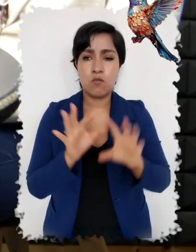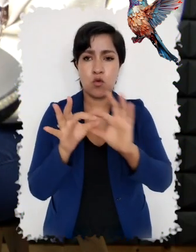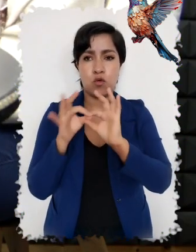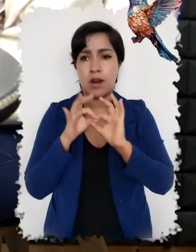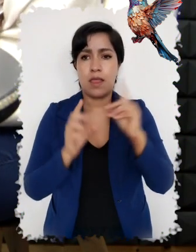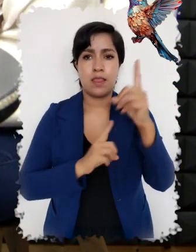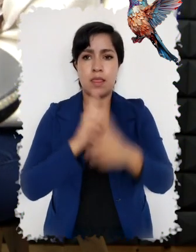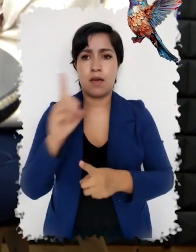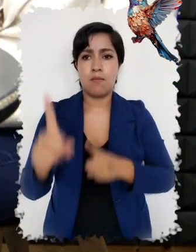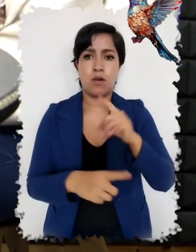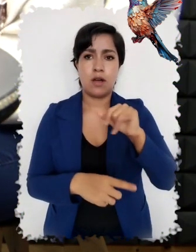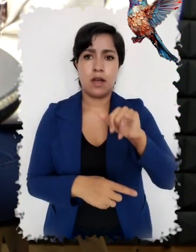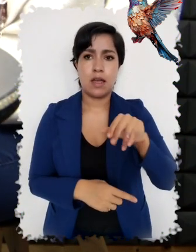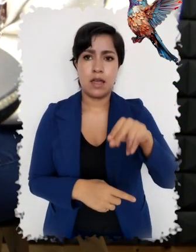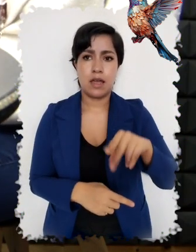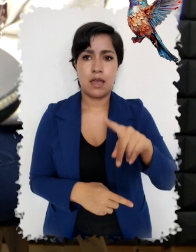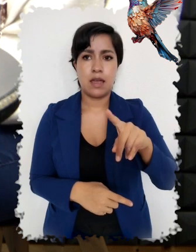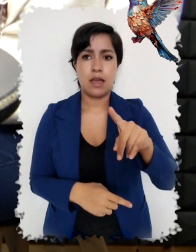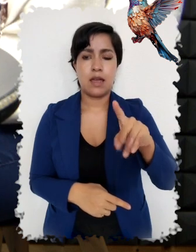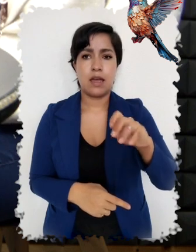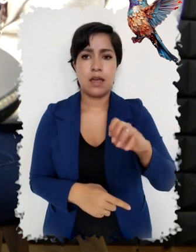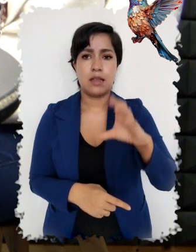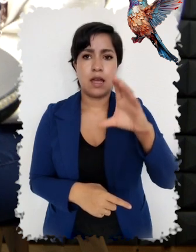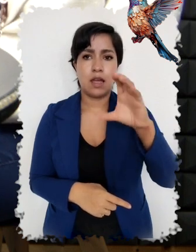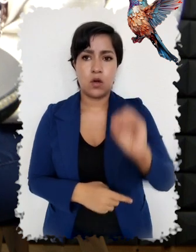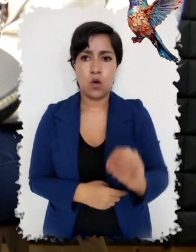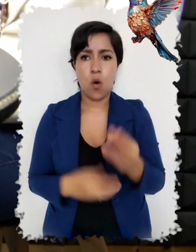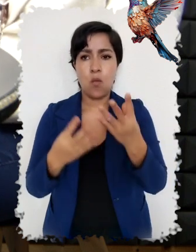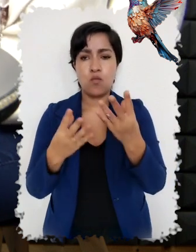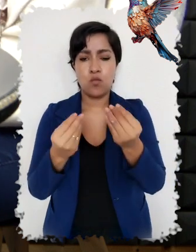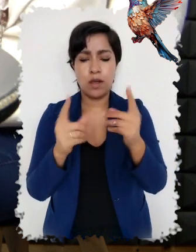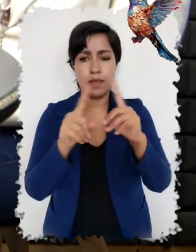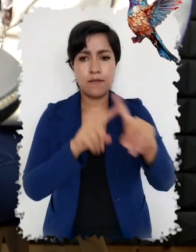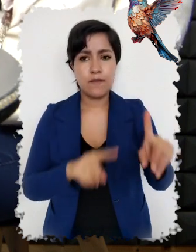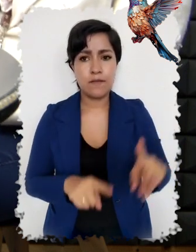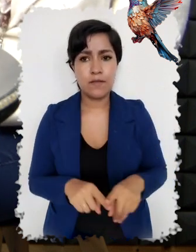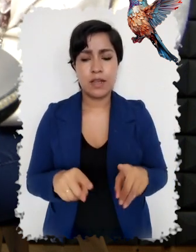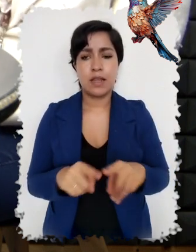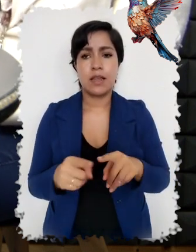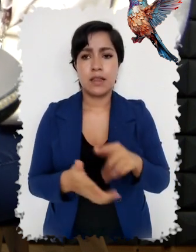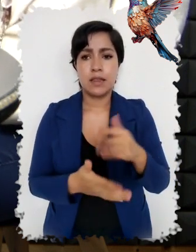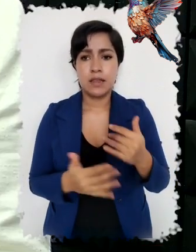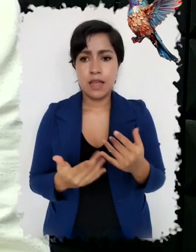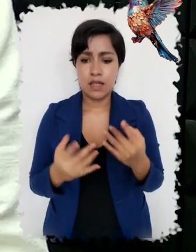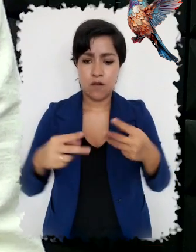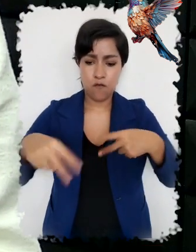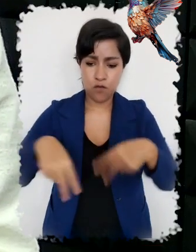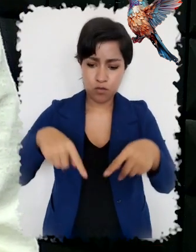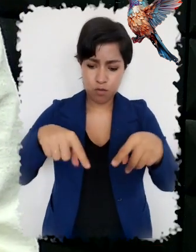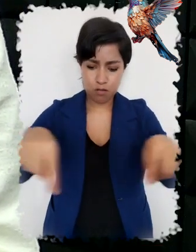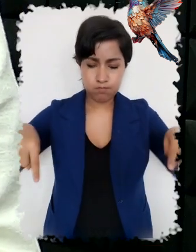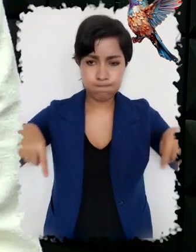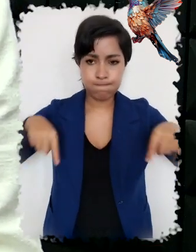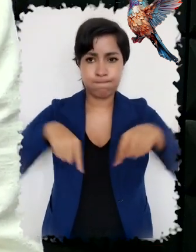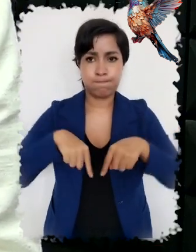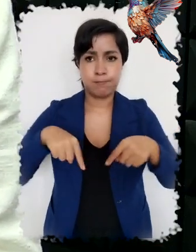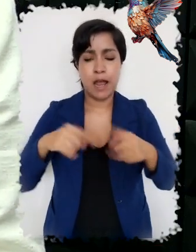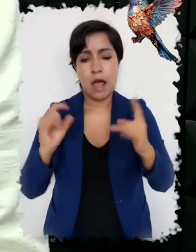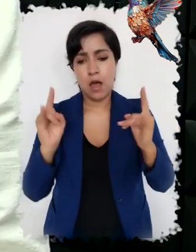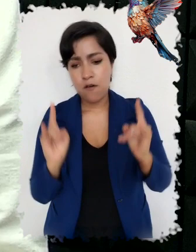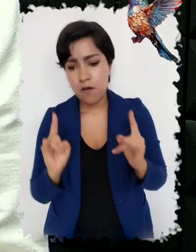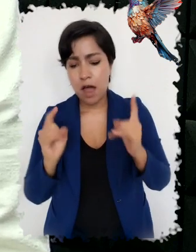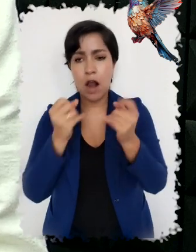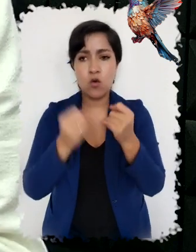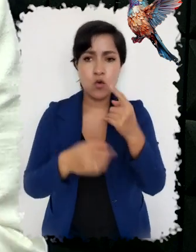unidad indeco Eh hay hay muchas canchas de fútbol este hay fútbol